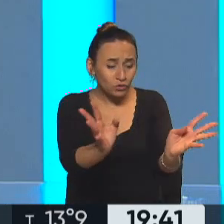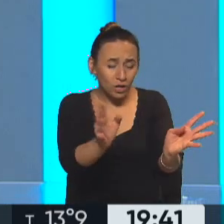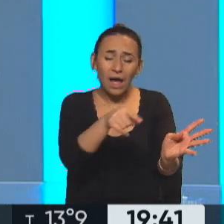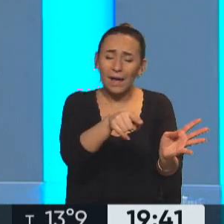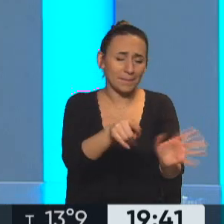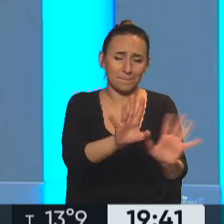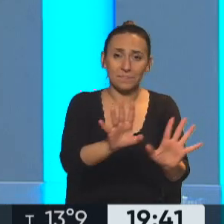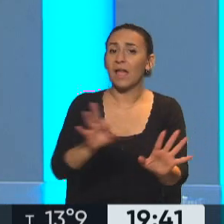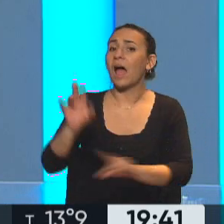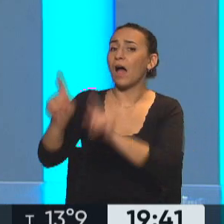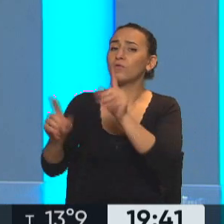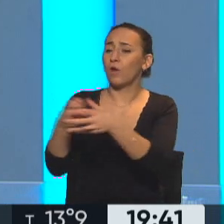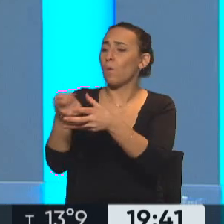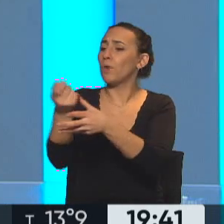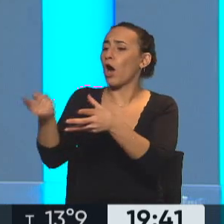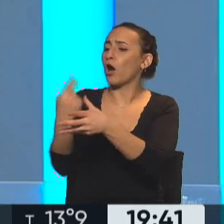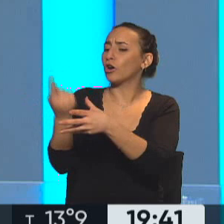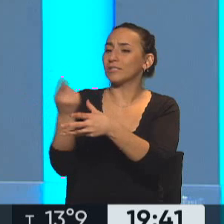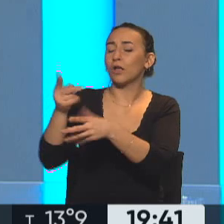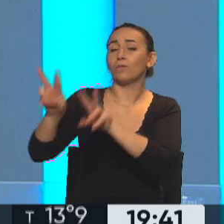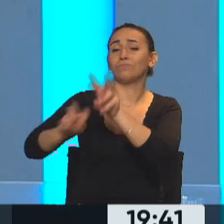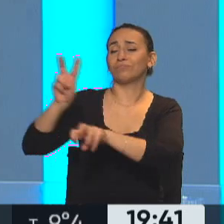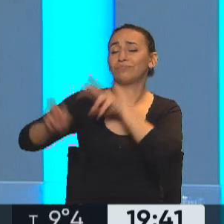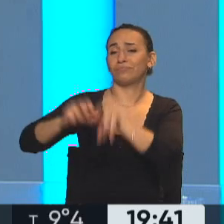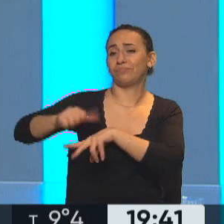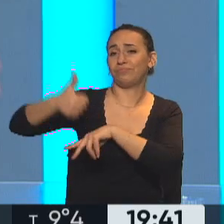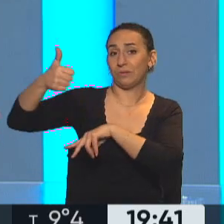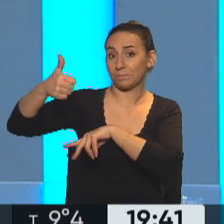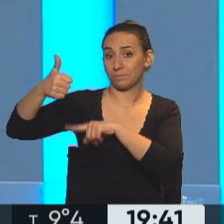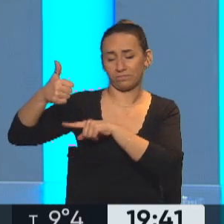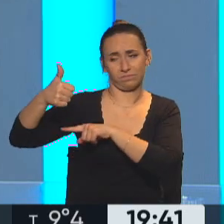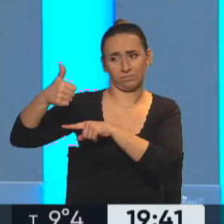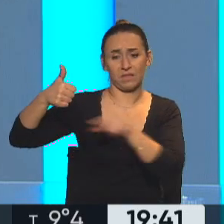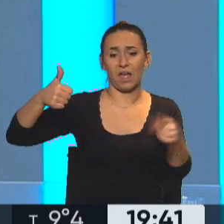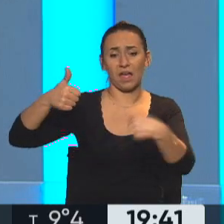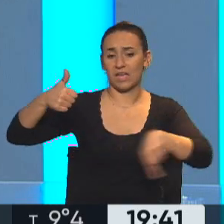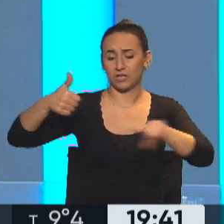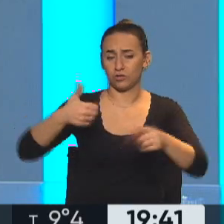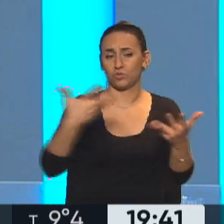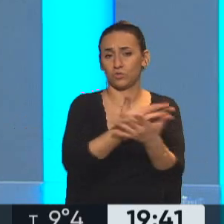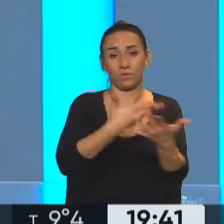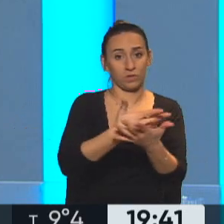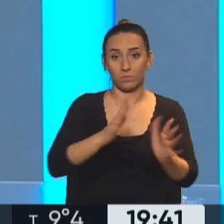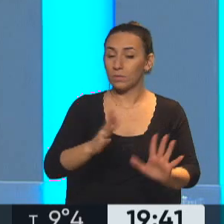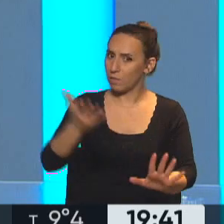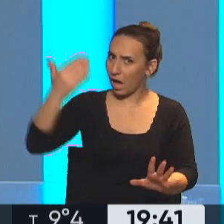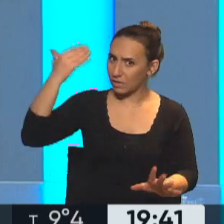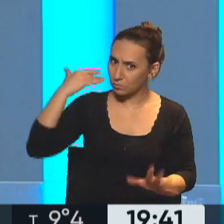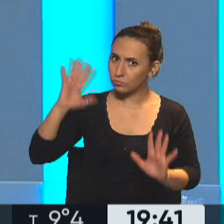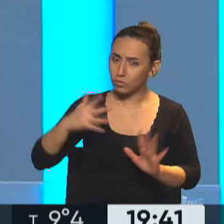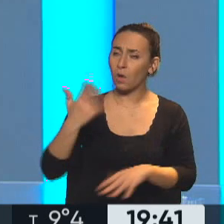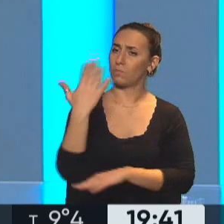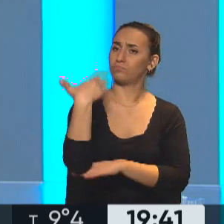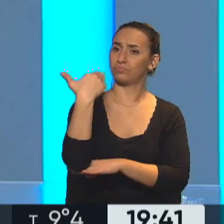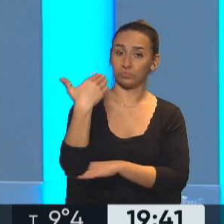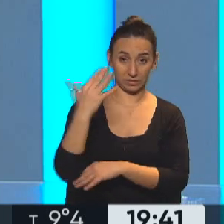pocos. Así se refirió a lo que se conoce como el Estado de Nación frente al Parlamento desde 2015, que no se hacía un discurso muy extenso, en